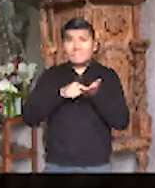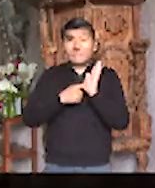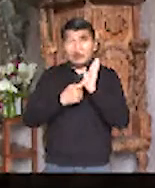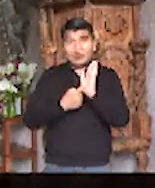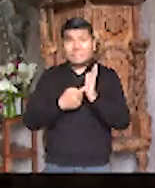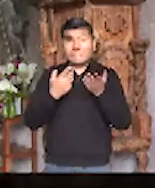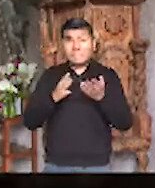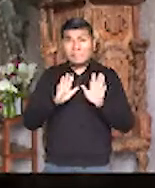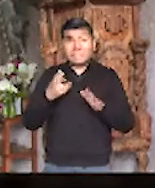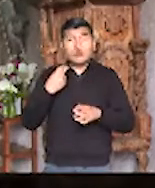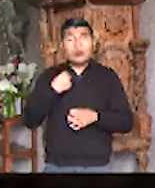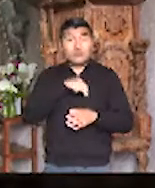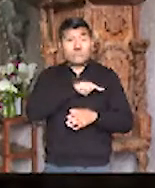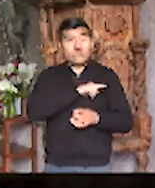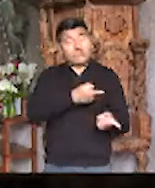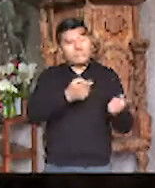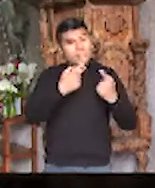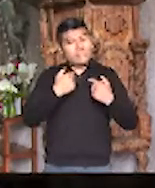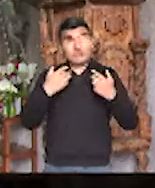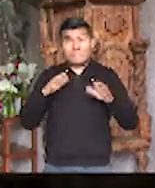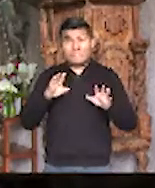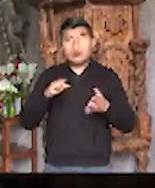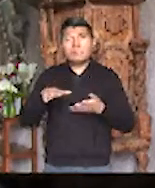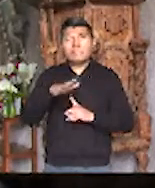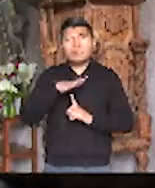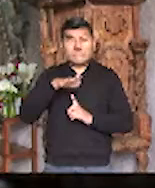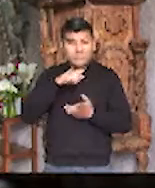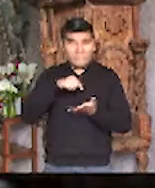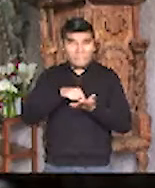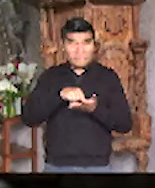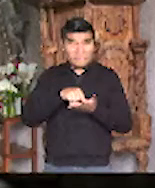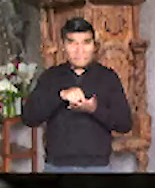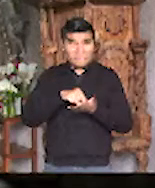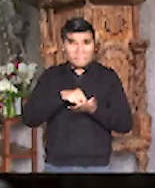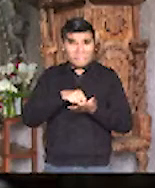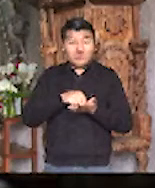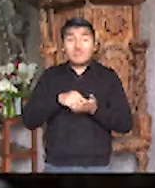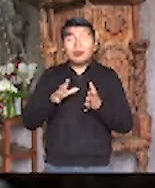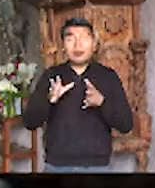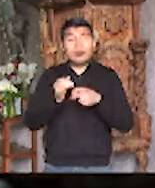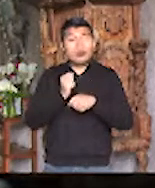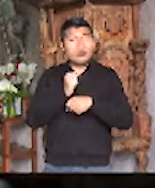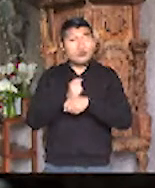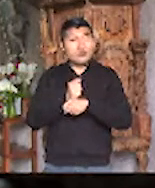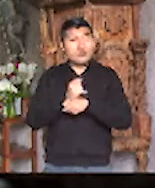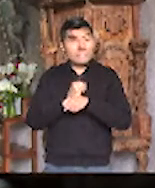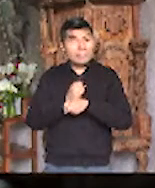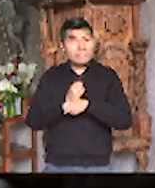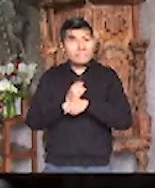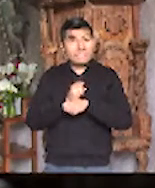y hemos venido para celebrar sobre este altar la eucaristía la acción de